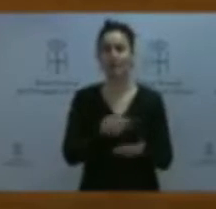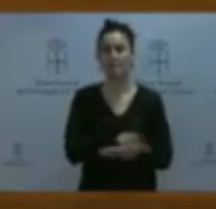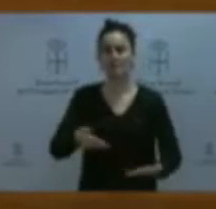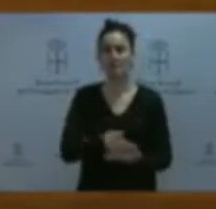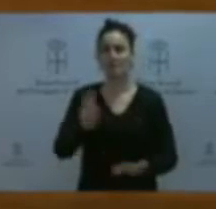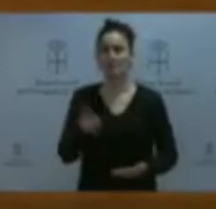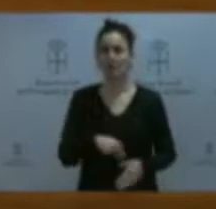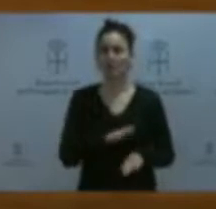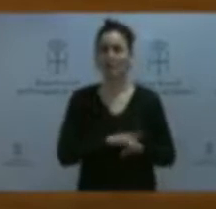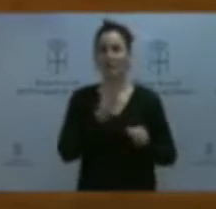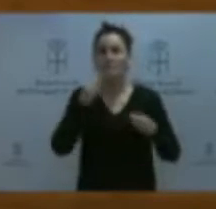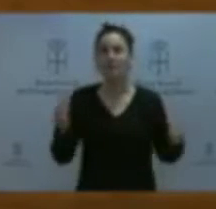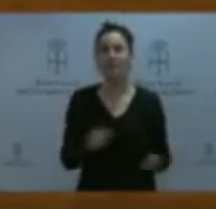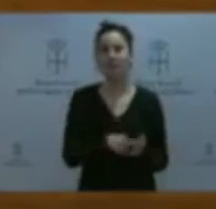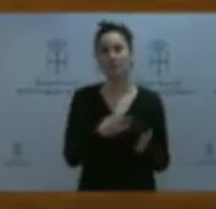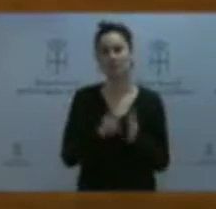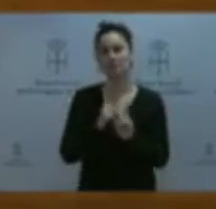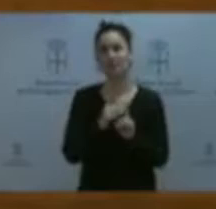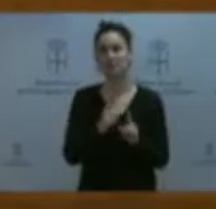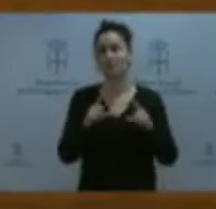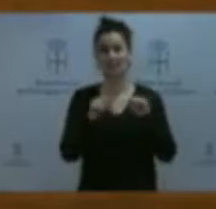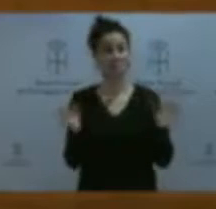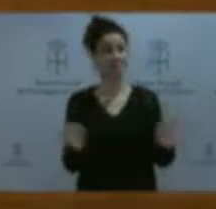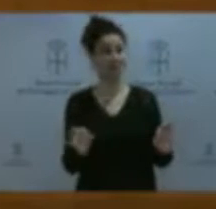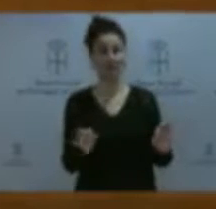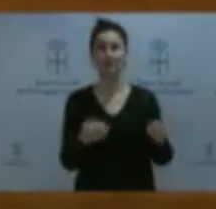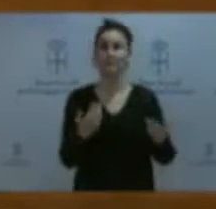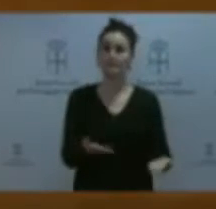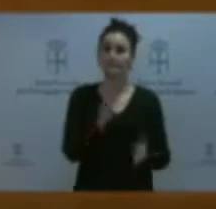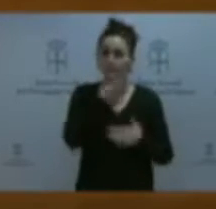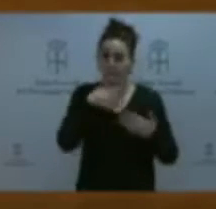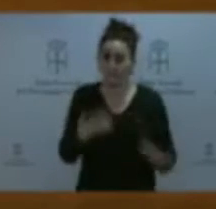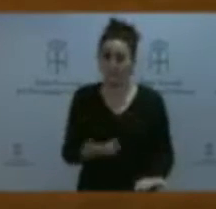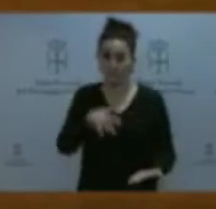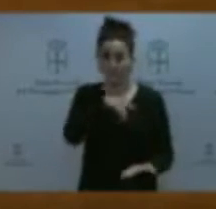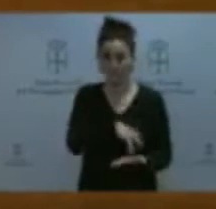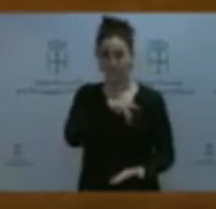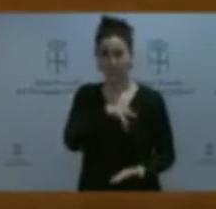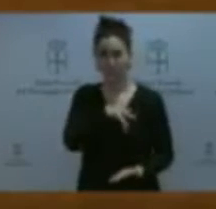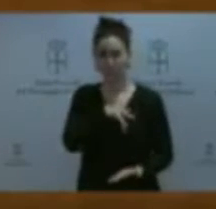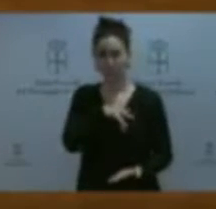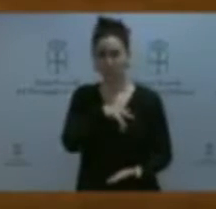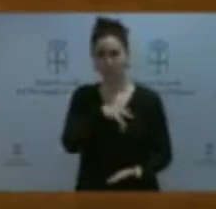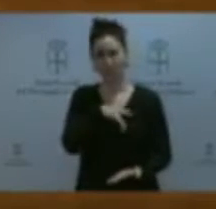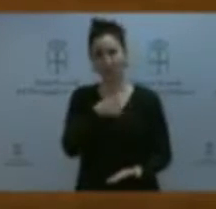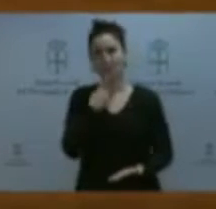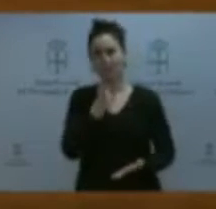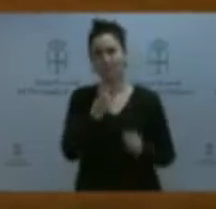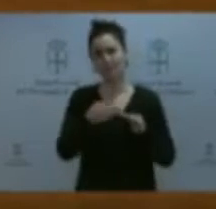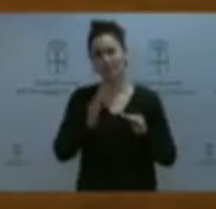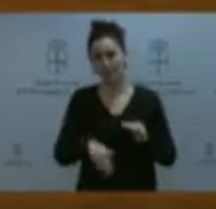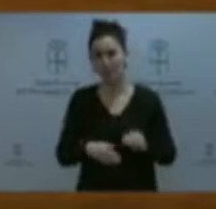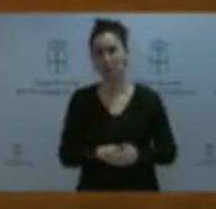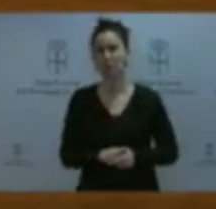En Asturias no. Entonces, ahora que ya no tienen esa complejidad de decir, es que si apruebo algo estando el Gobierno